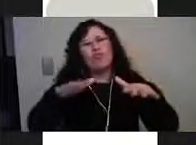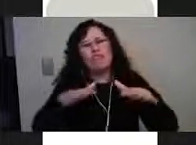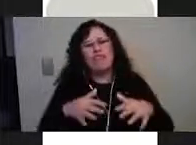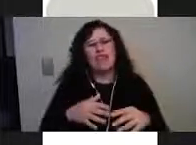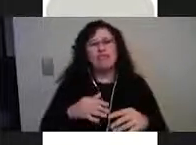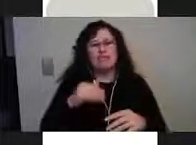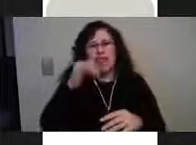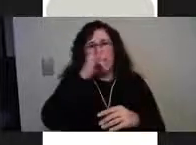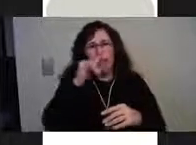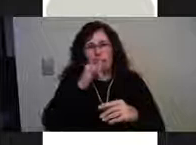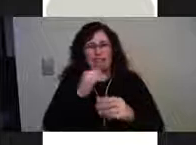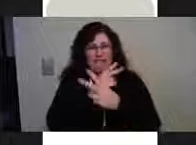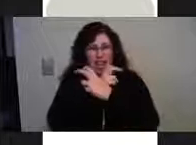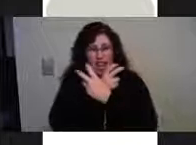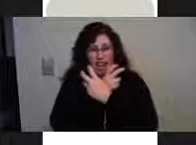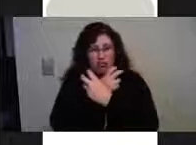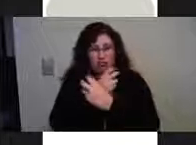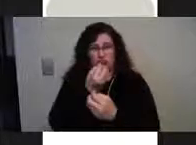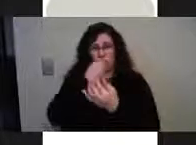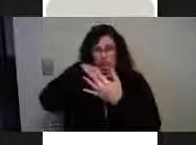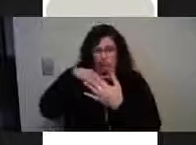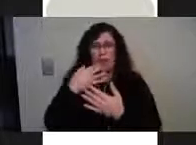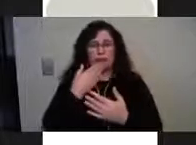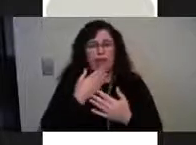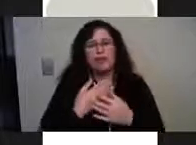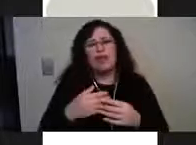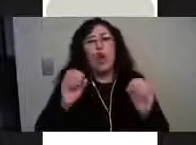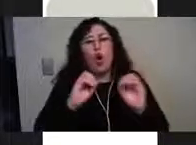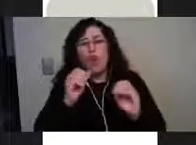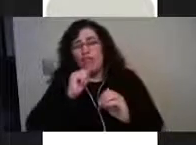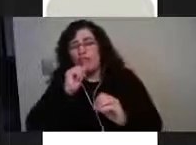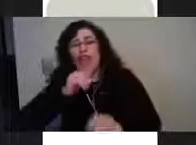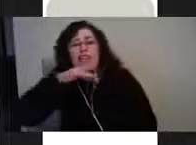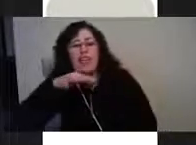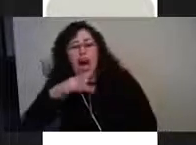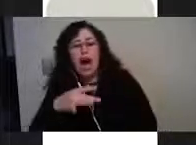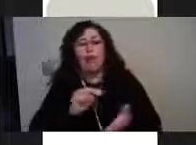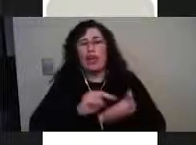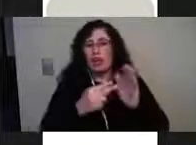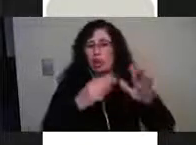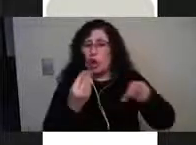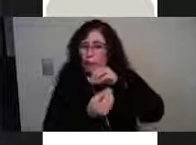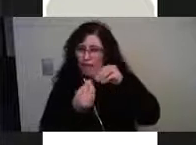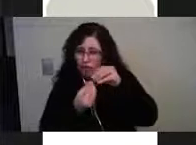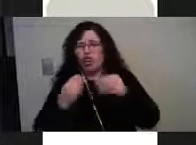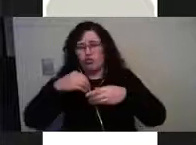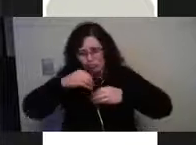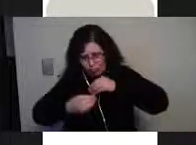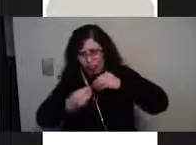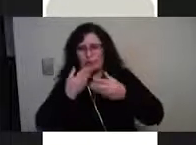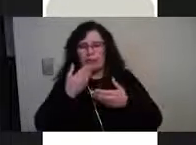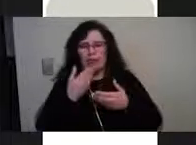las causas también tiene que ver con los trastornos metabólicos que se pueden producir, ¿ya? En este niño recién nacido que